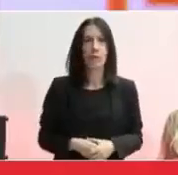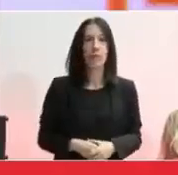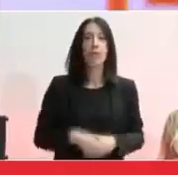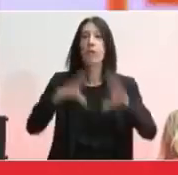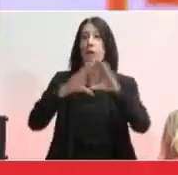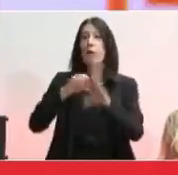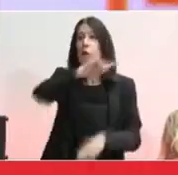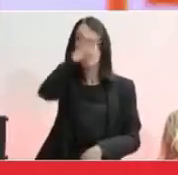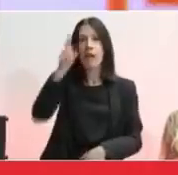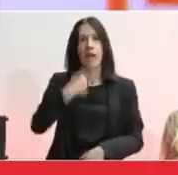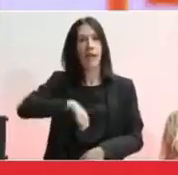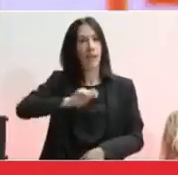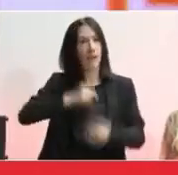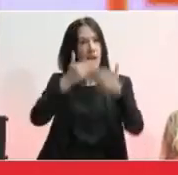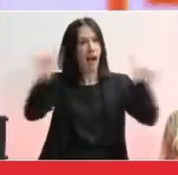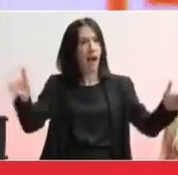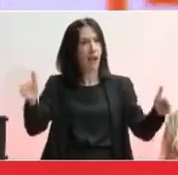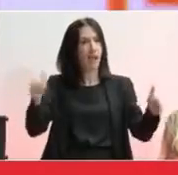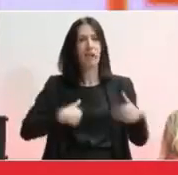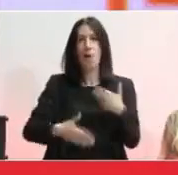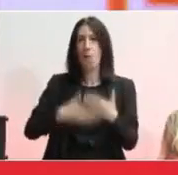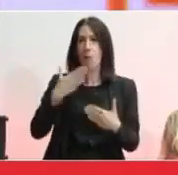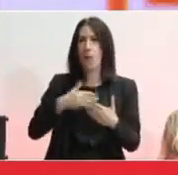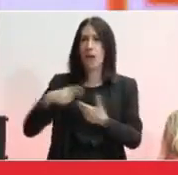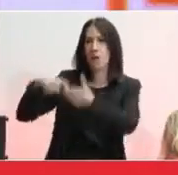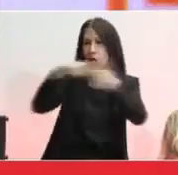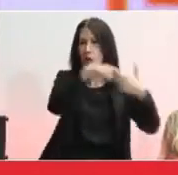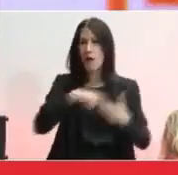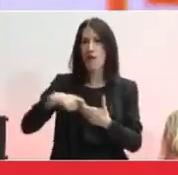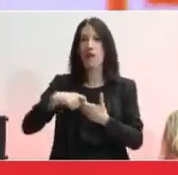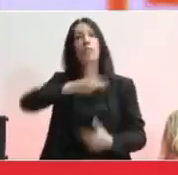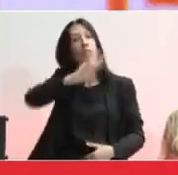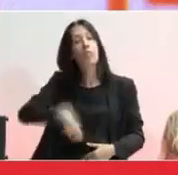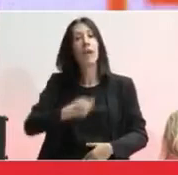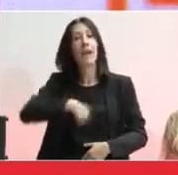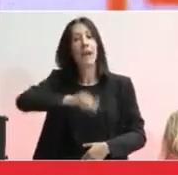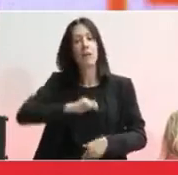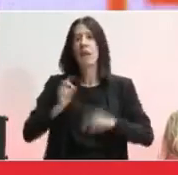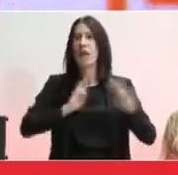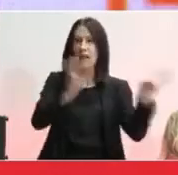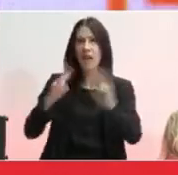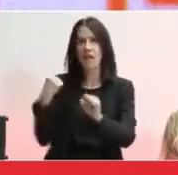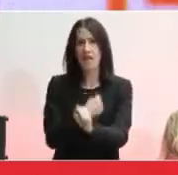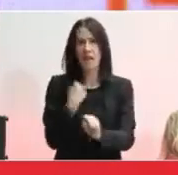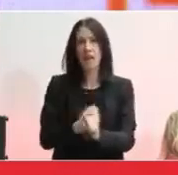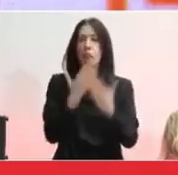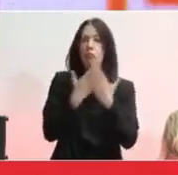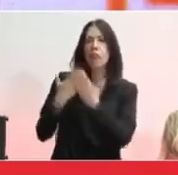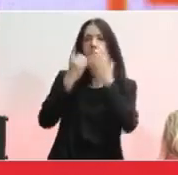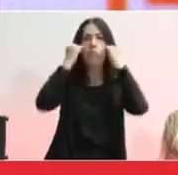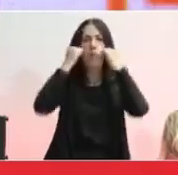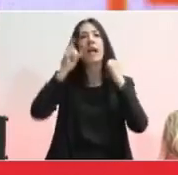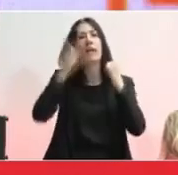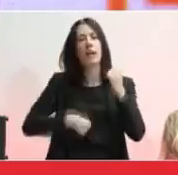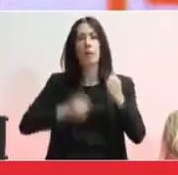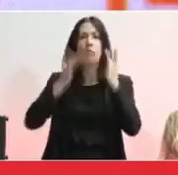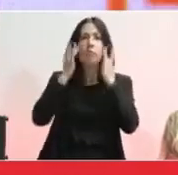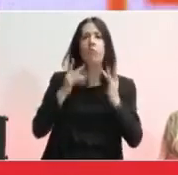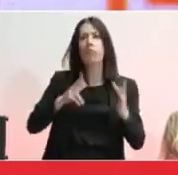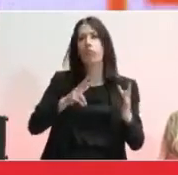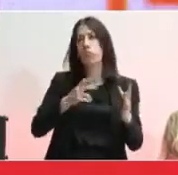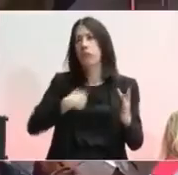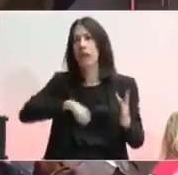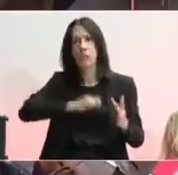Madrid es España abierta y pujante, moderna y solidaria. Es España vital y trabajadora, estudiosa y castiza,